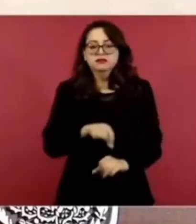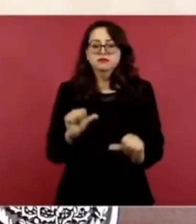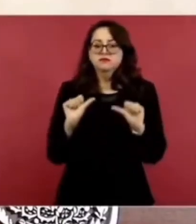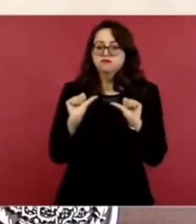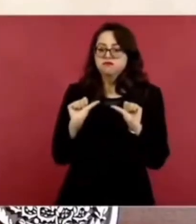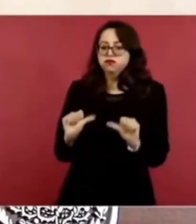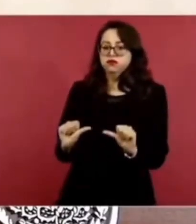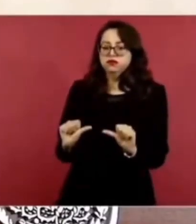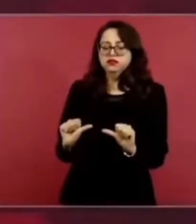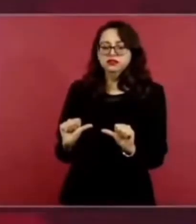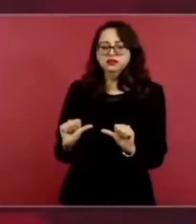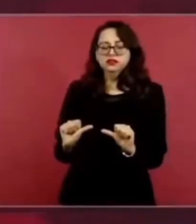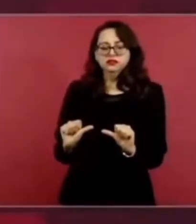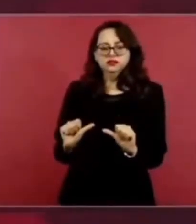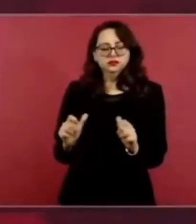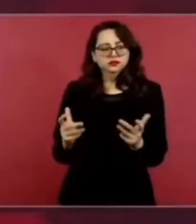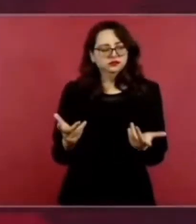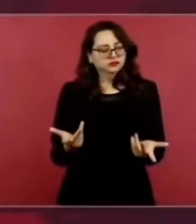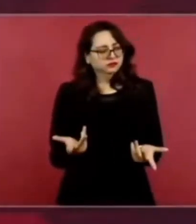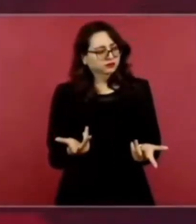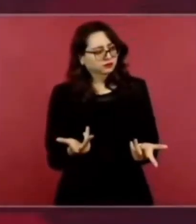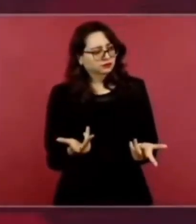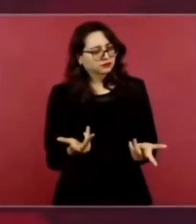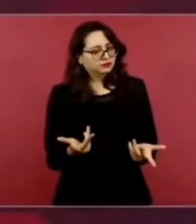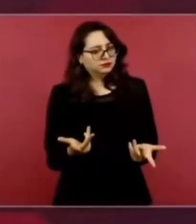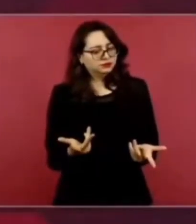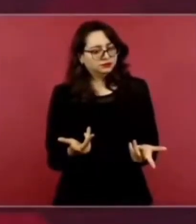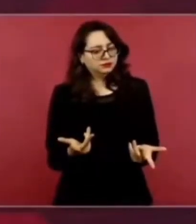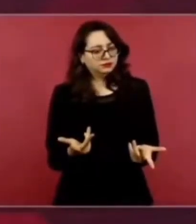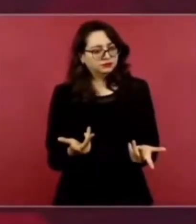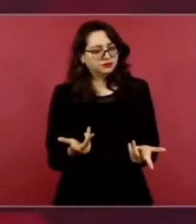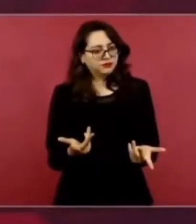y los supuestos defensores